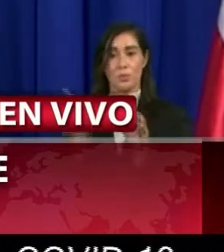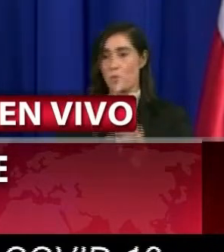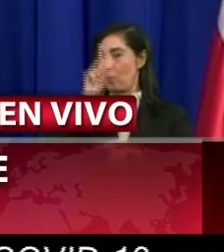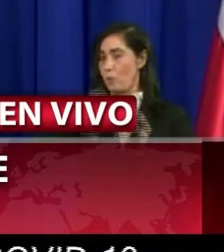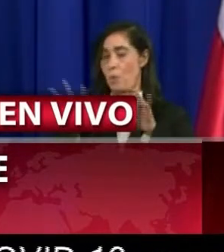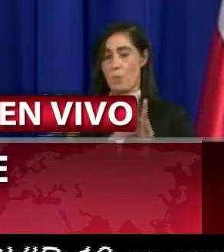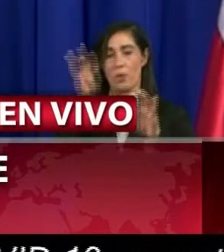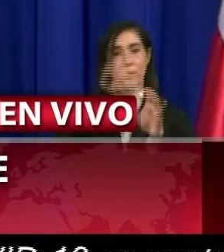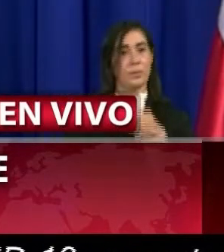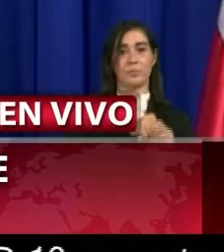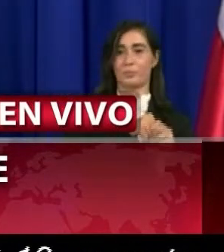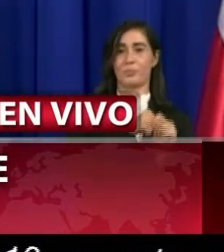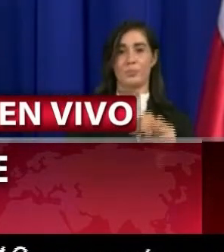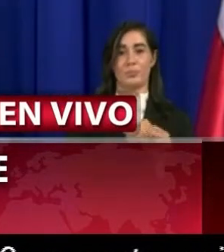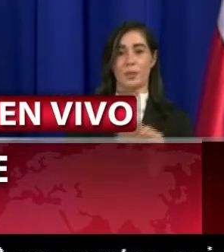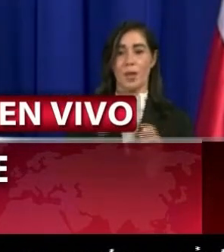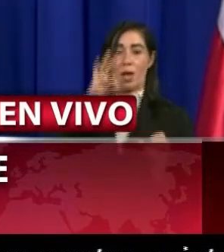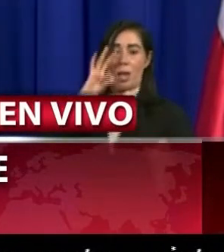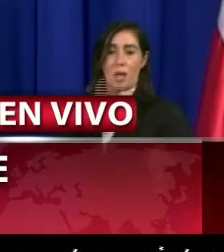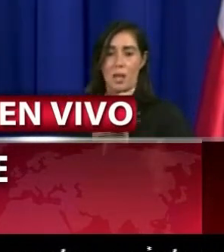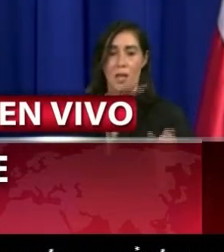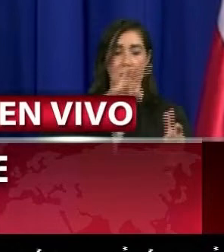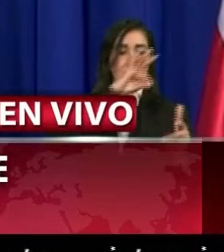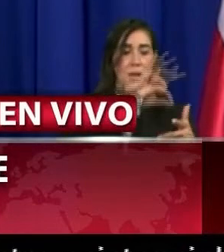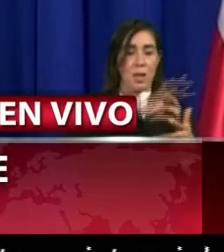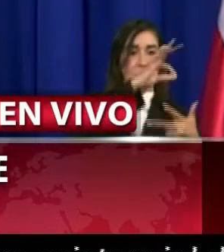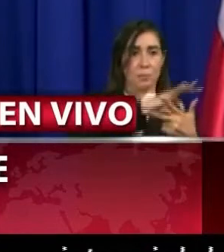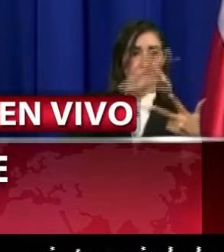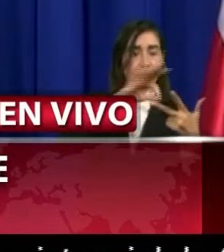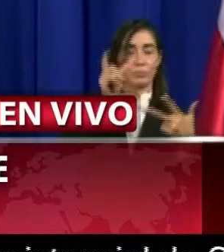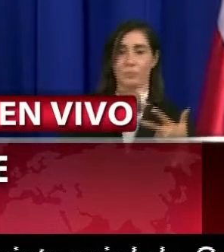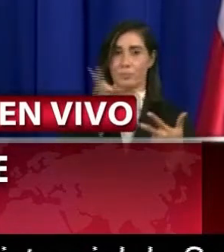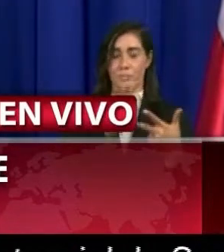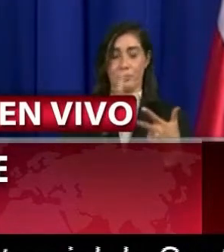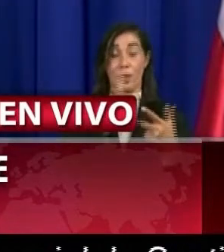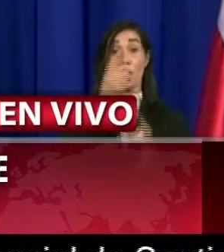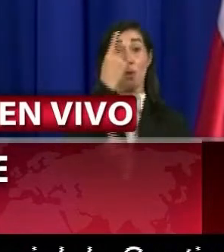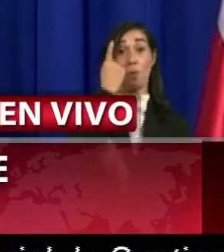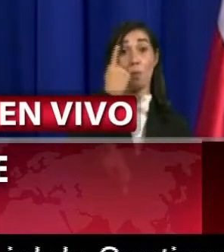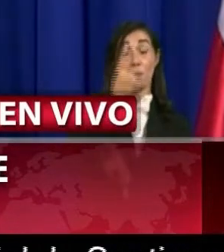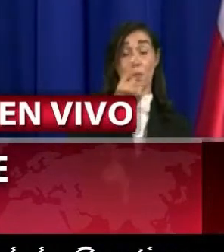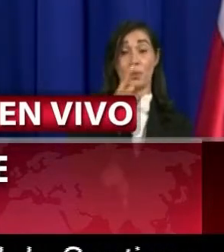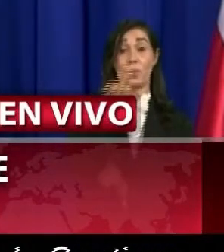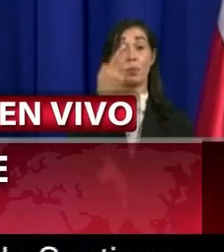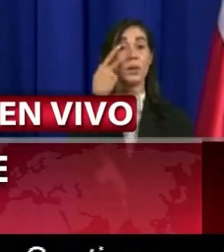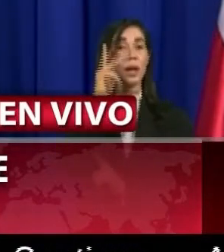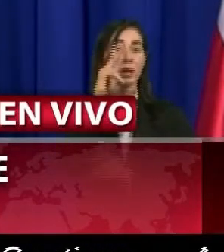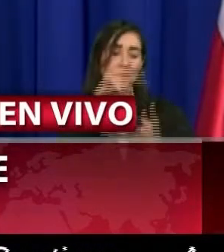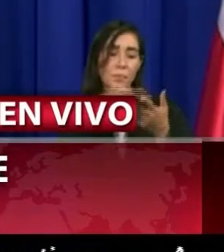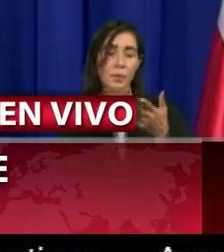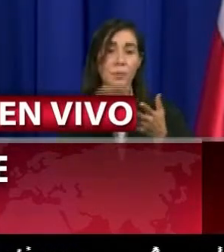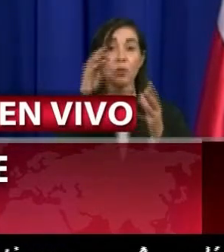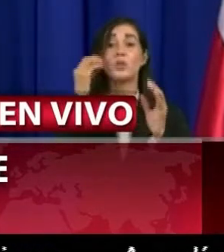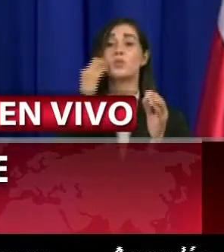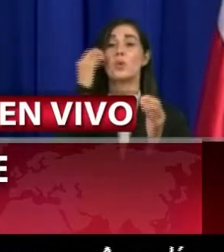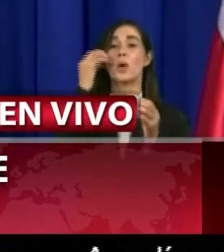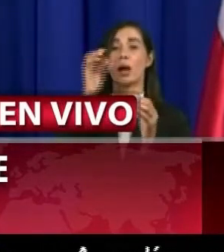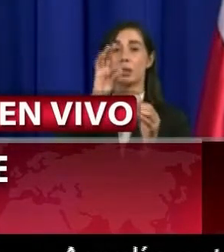Casa, dado que se verifica que aún dispone de un ingreso en su